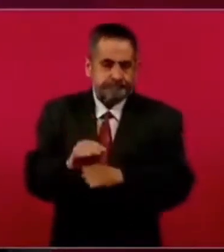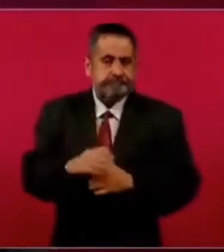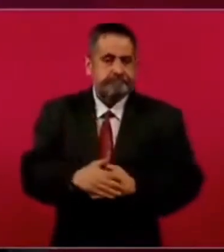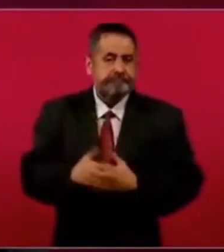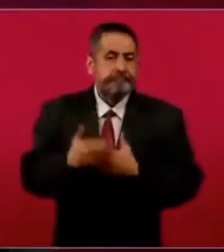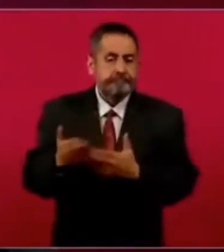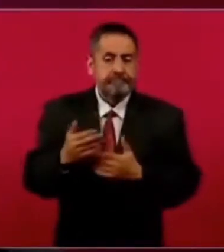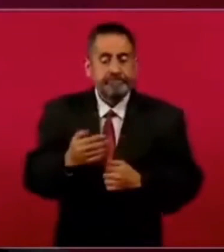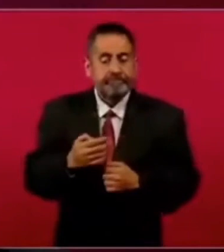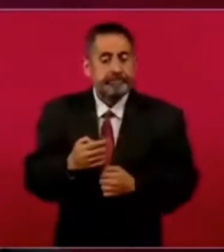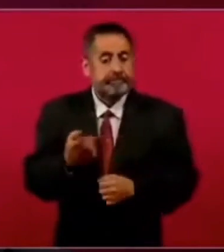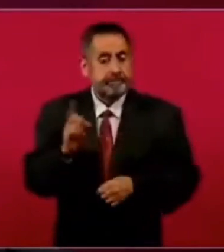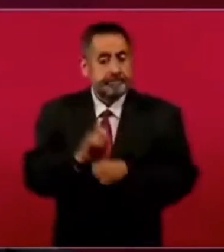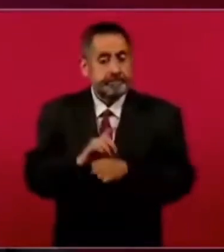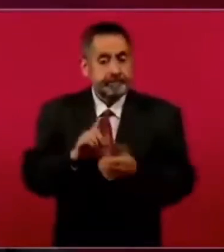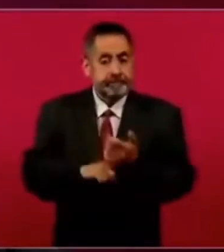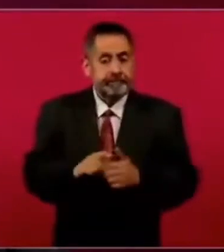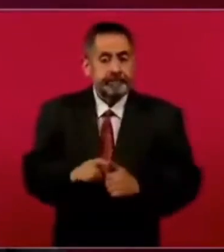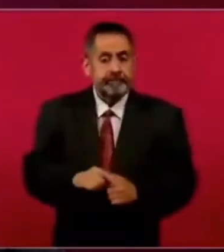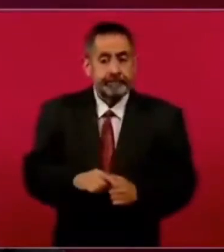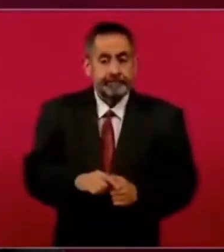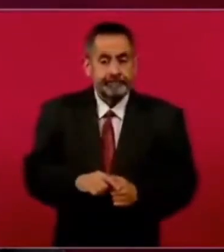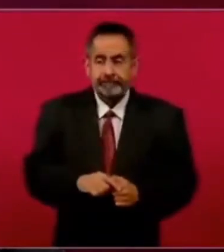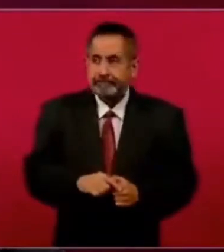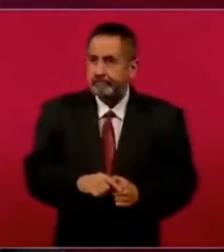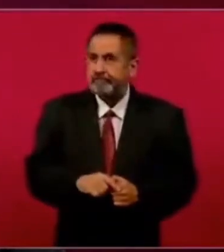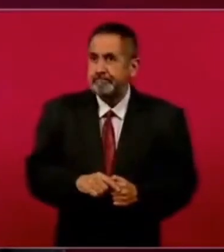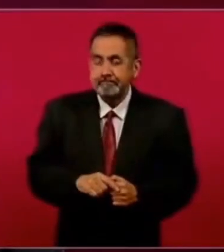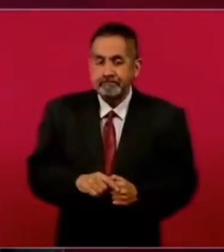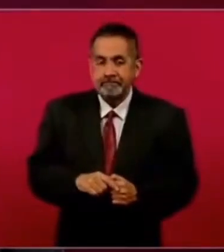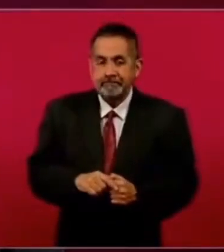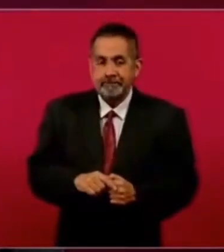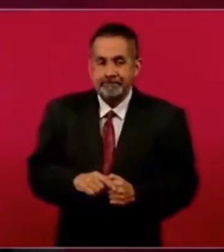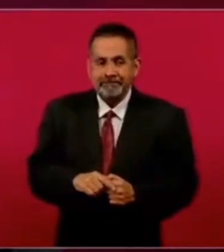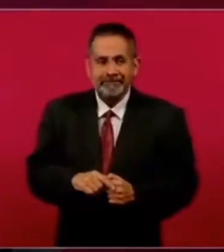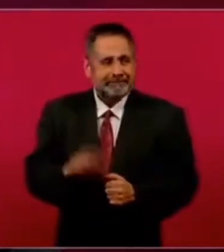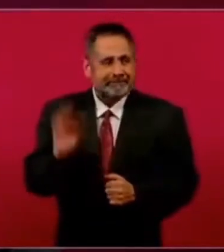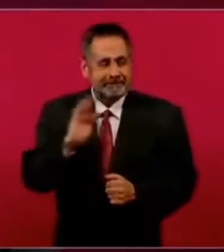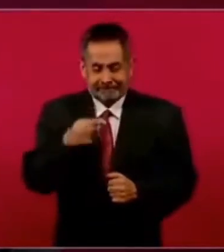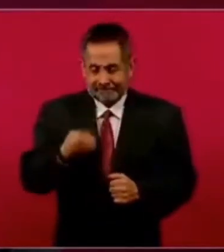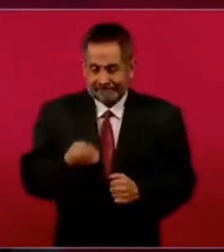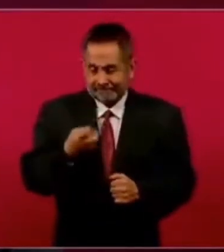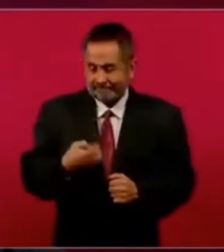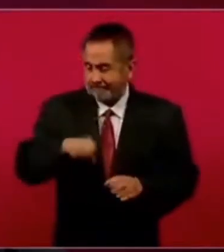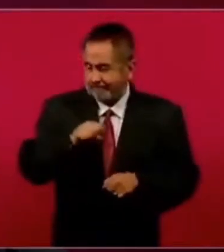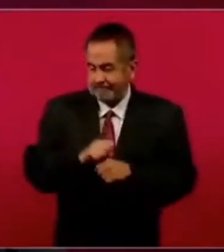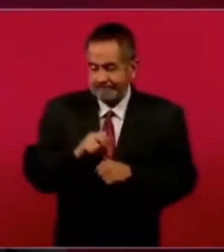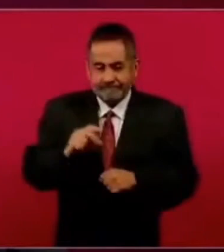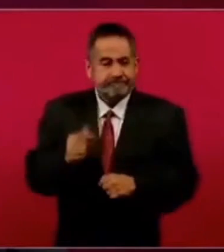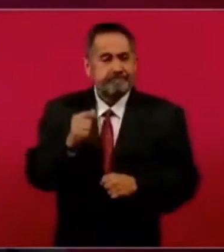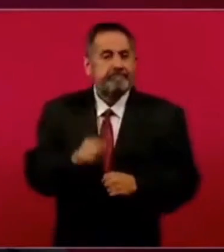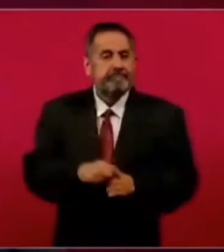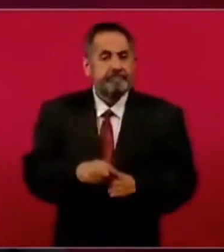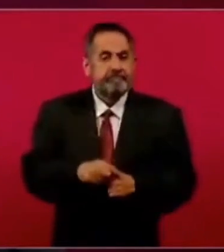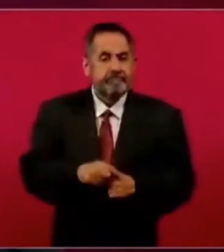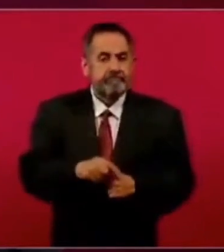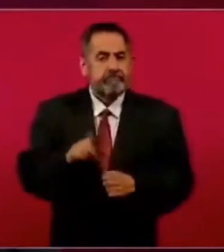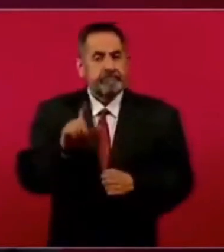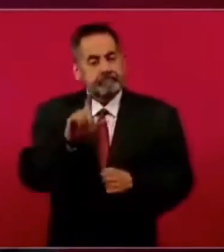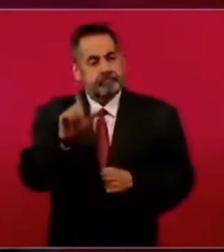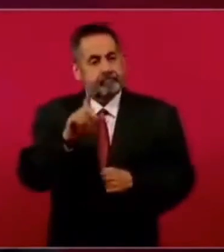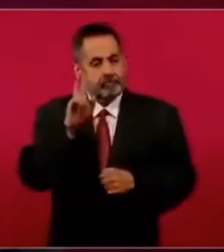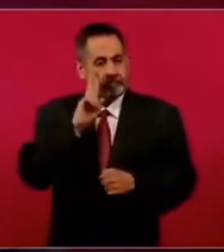de ese día, incluso lo hubiésemos podido hacer esta semana, presentar un